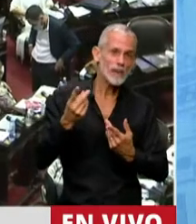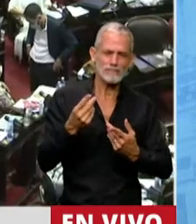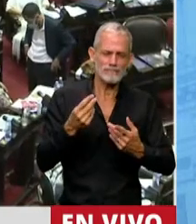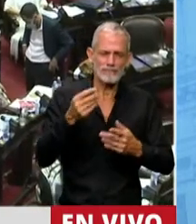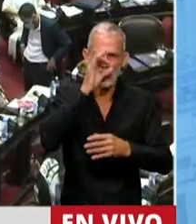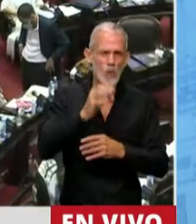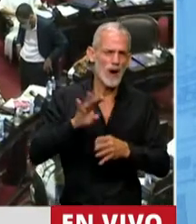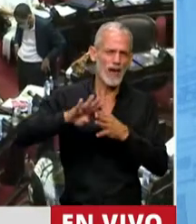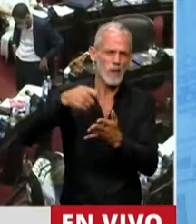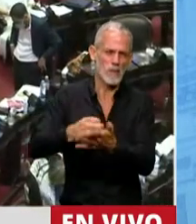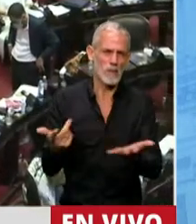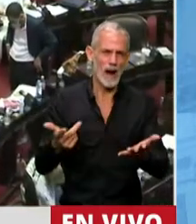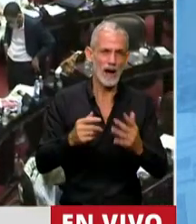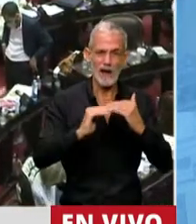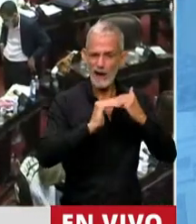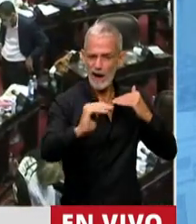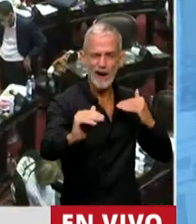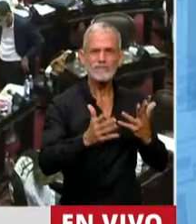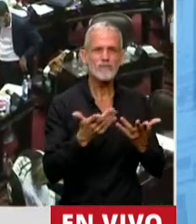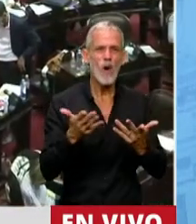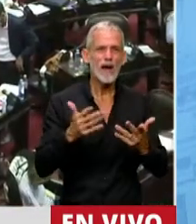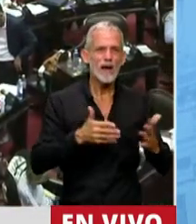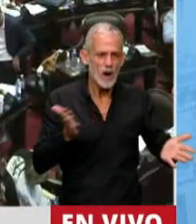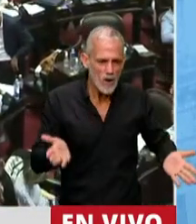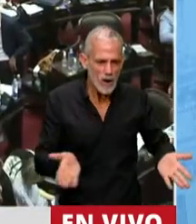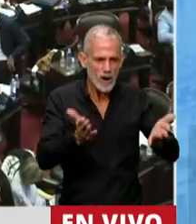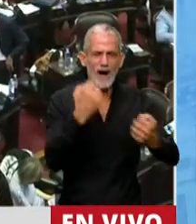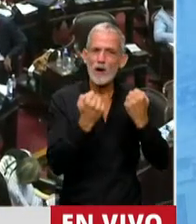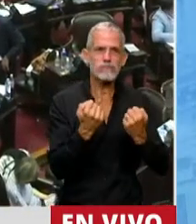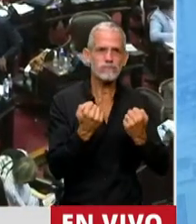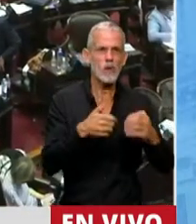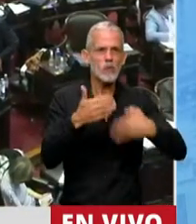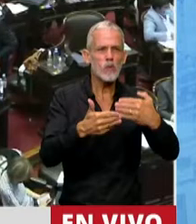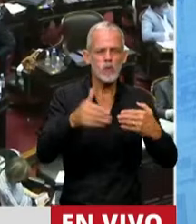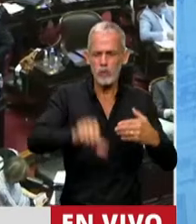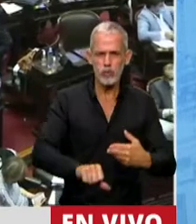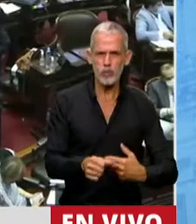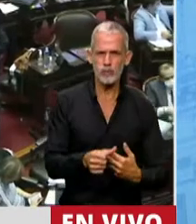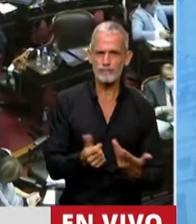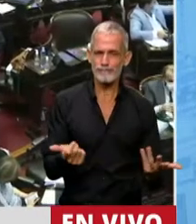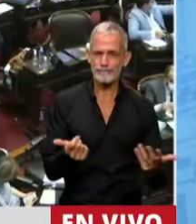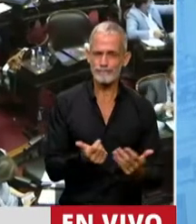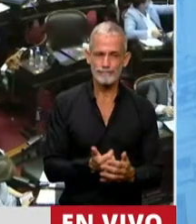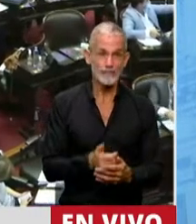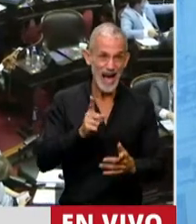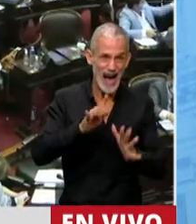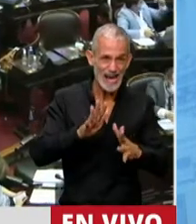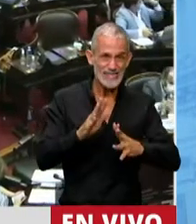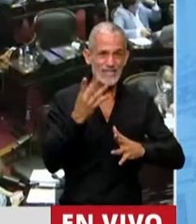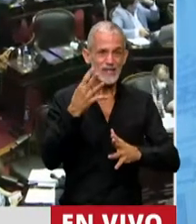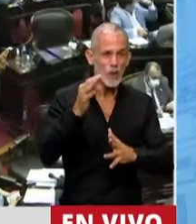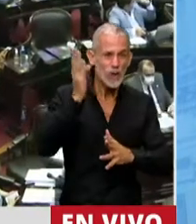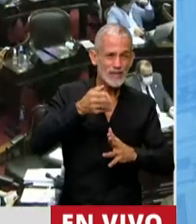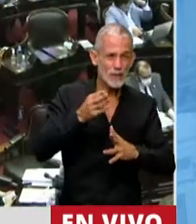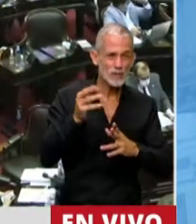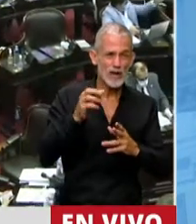financiera. No hay estabilidad posible, no hay crecimiento posible, no hay desarrollo posible. Eso es lo que tenemos que entender. Con ese nivel de